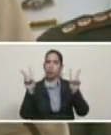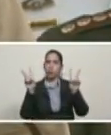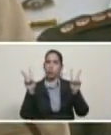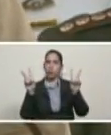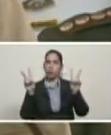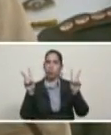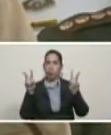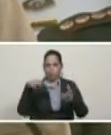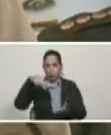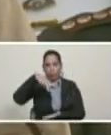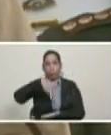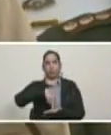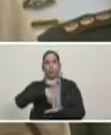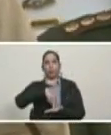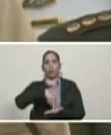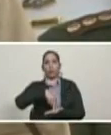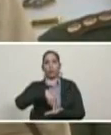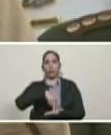pie,